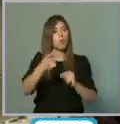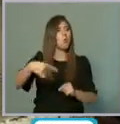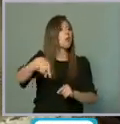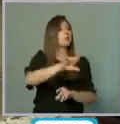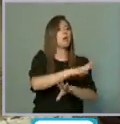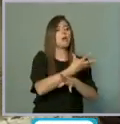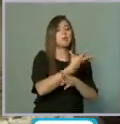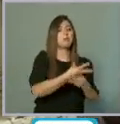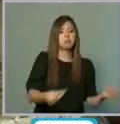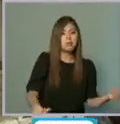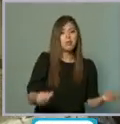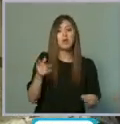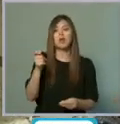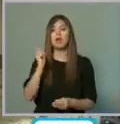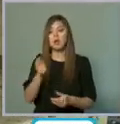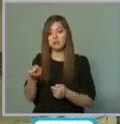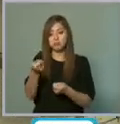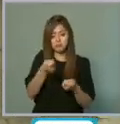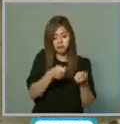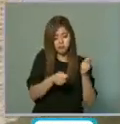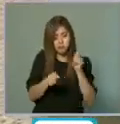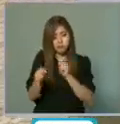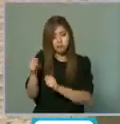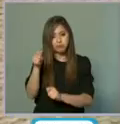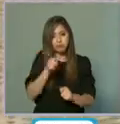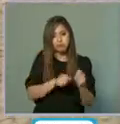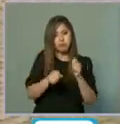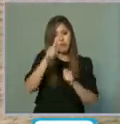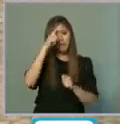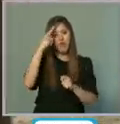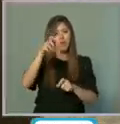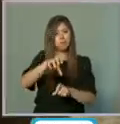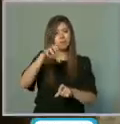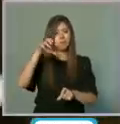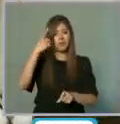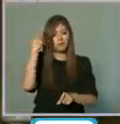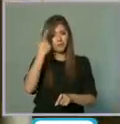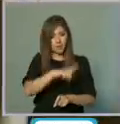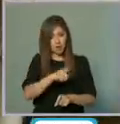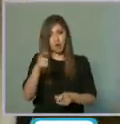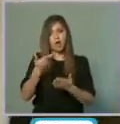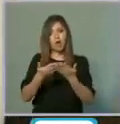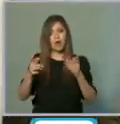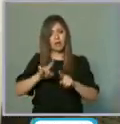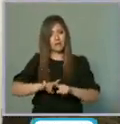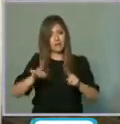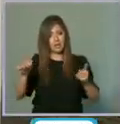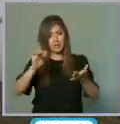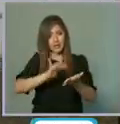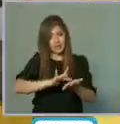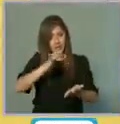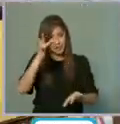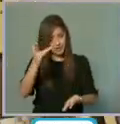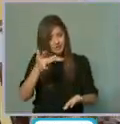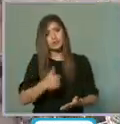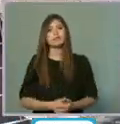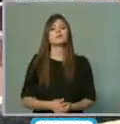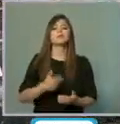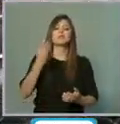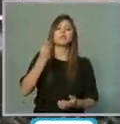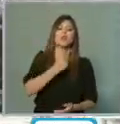y ahora todo tiende a ser demasiado práctico y demasiado burdo. Gracias, maestro. No, pues de nada, mucho gusto que nos